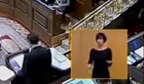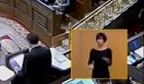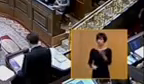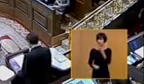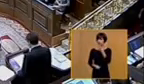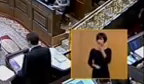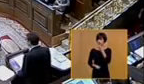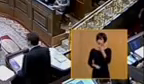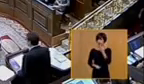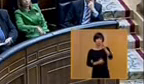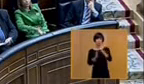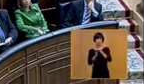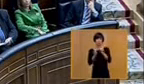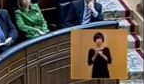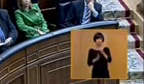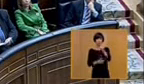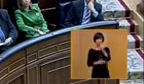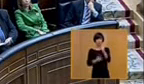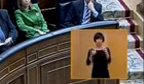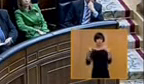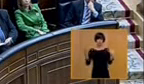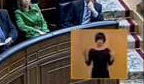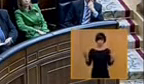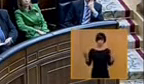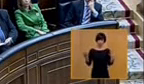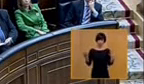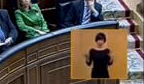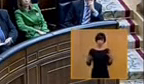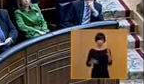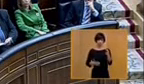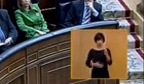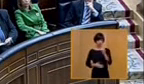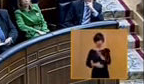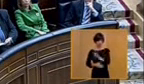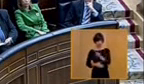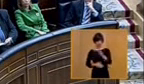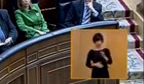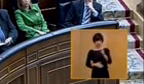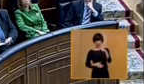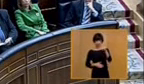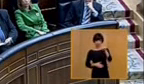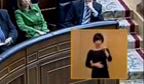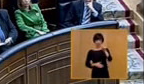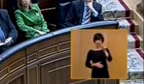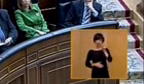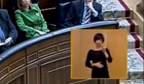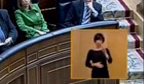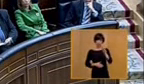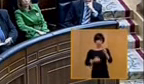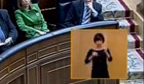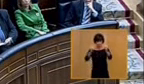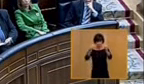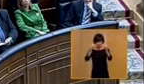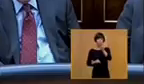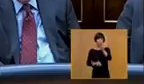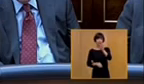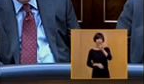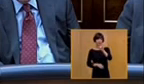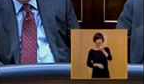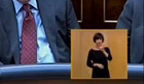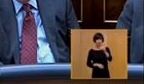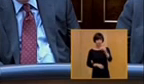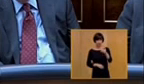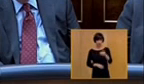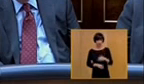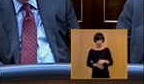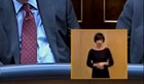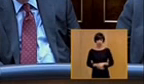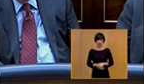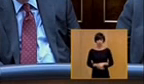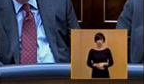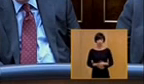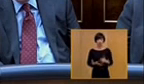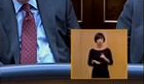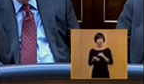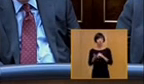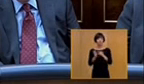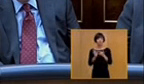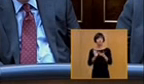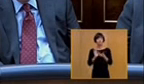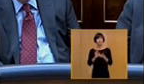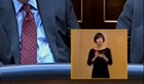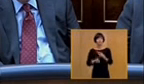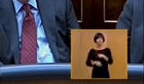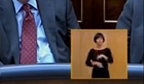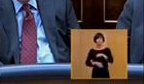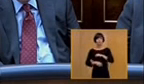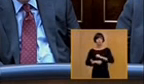en el Pleno del Congreso. Un paquete de recortes que también afectará a las jubilaciones, la inversión pública o la inversión en desarrollo, entre